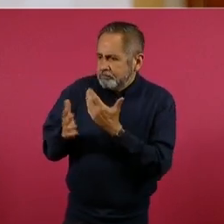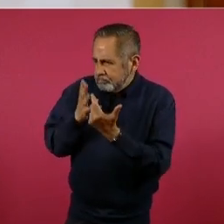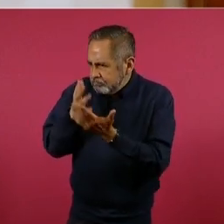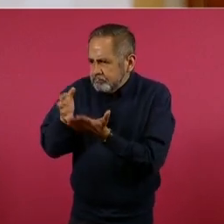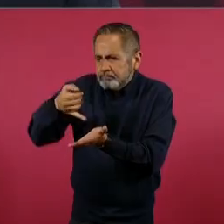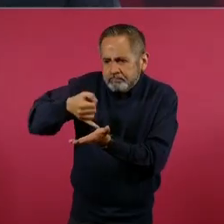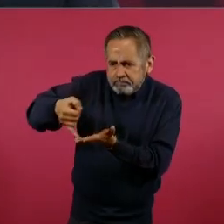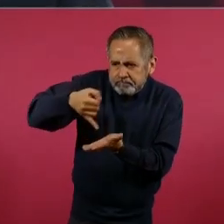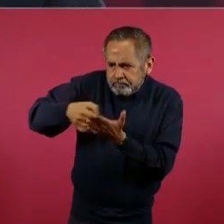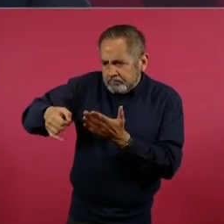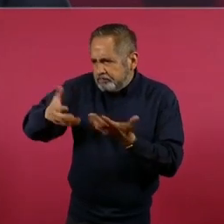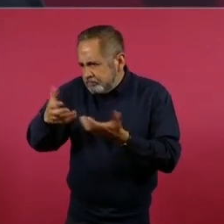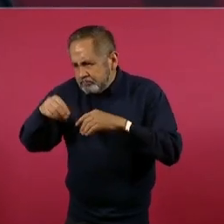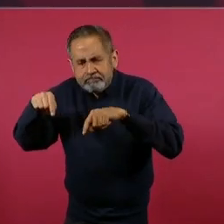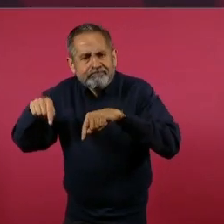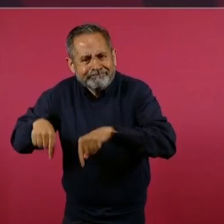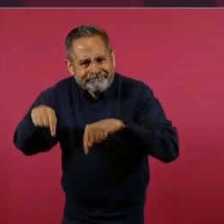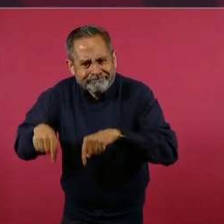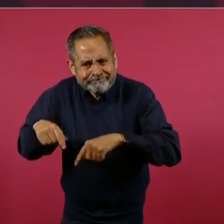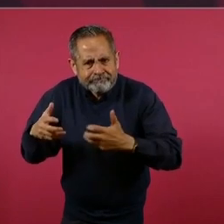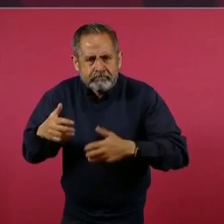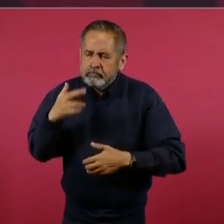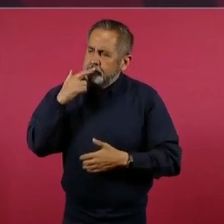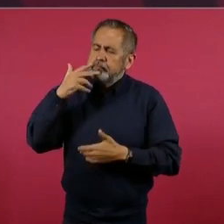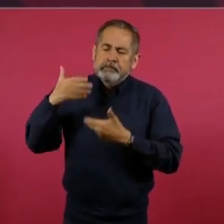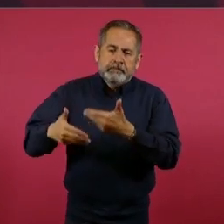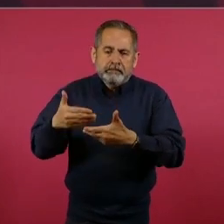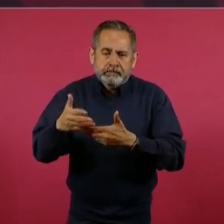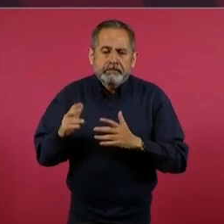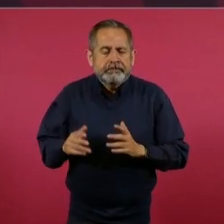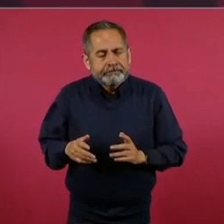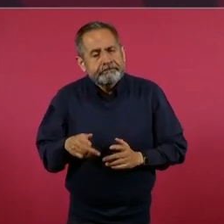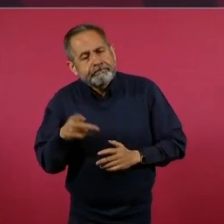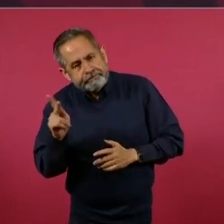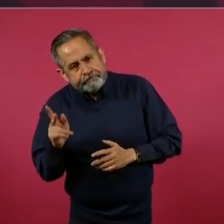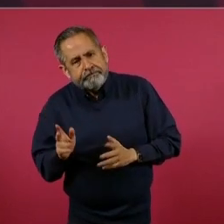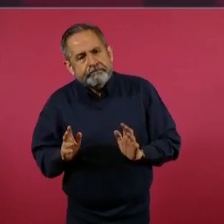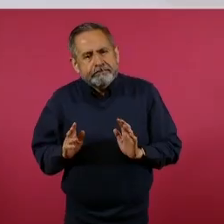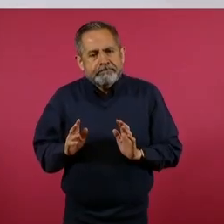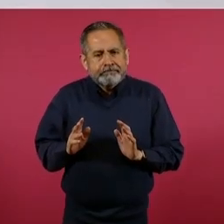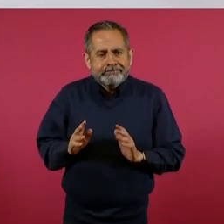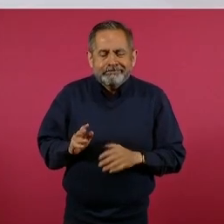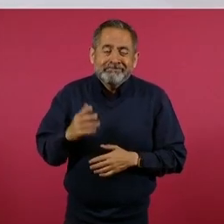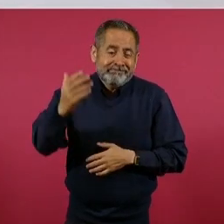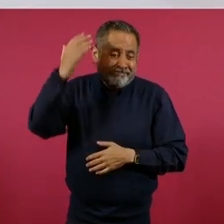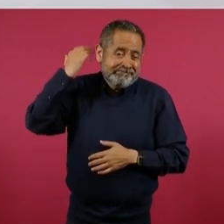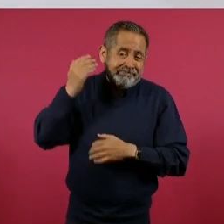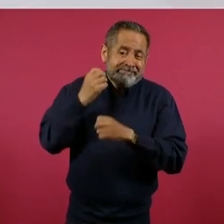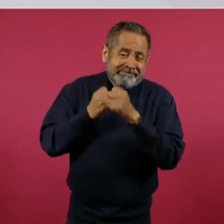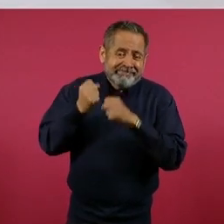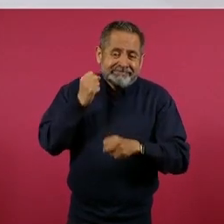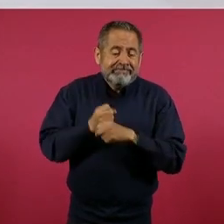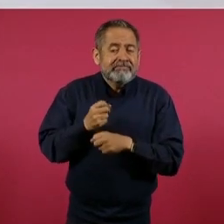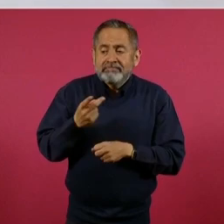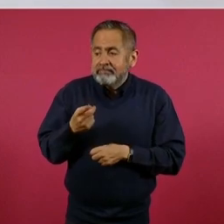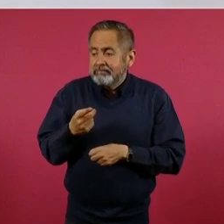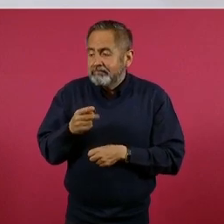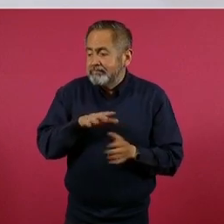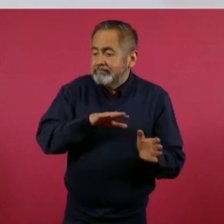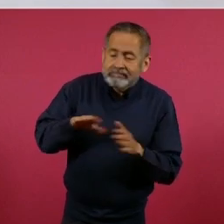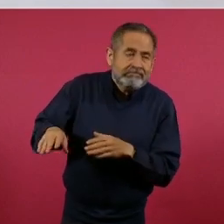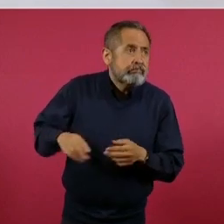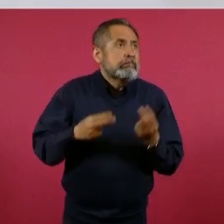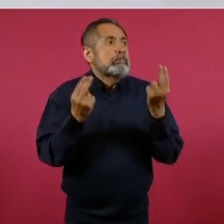avanzado bastante, sin embargo, dejamos de ser autosuficientes en